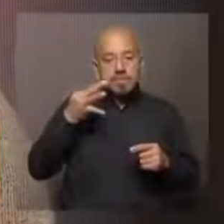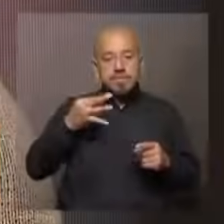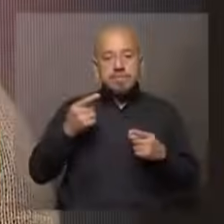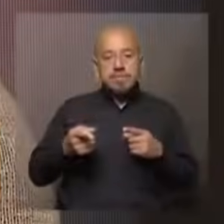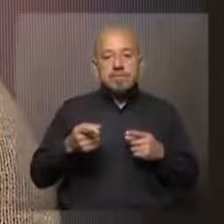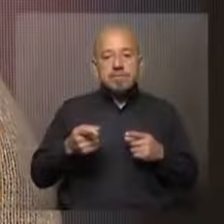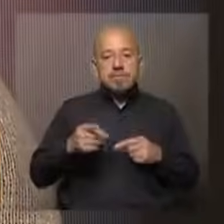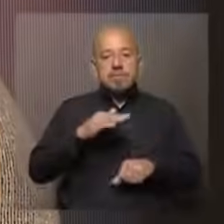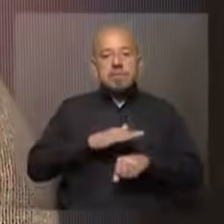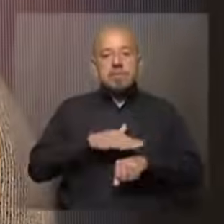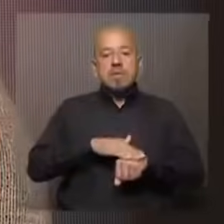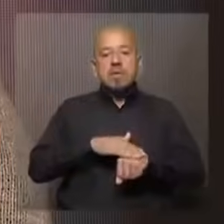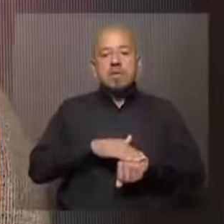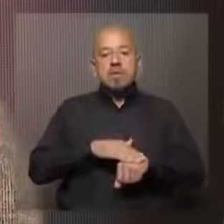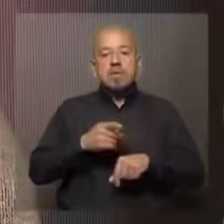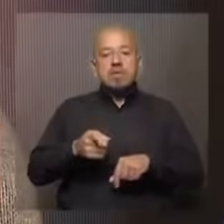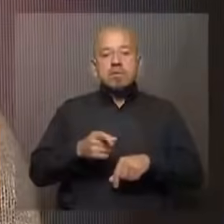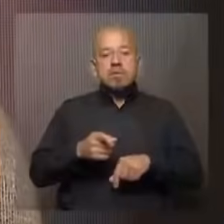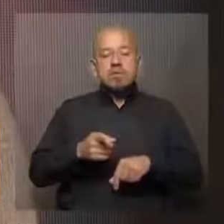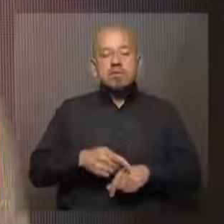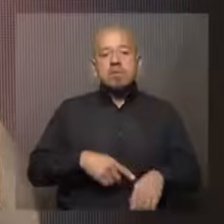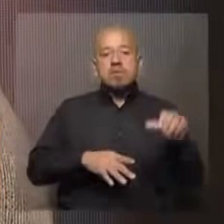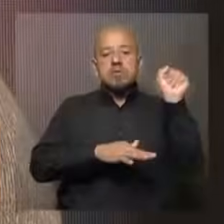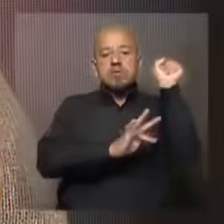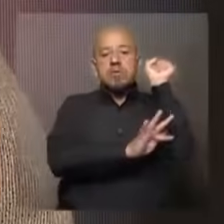la responsabilidad de los feminismos